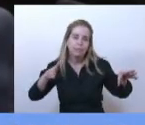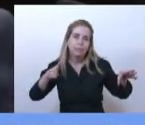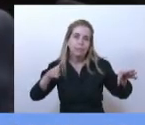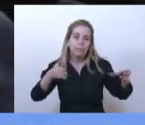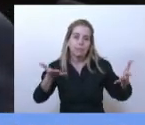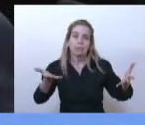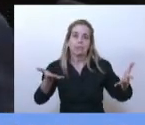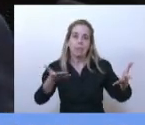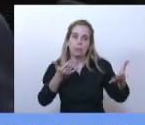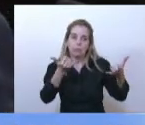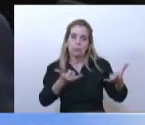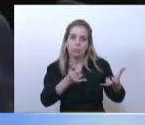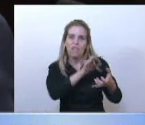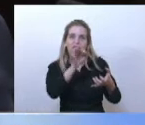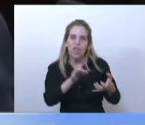con el virus